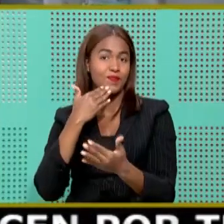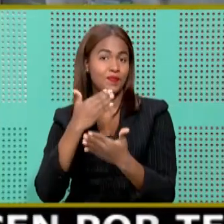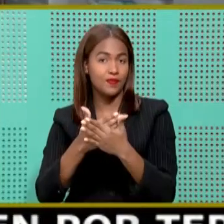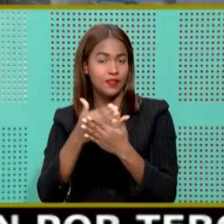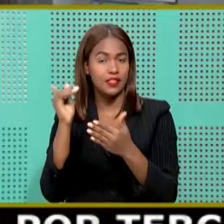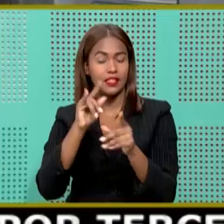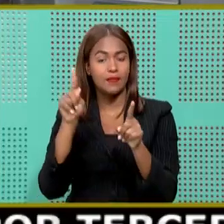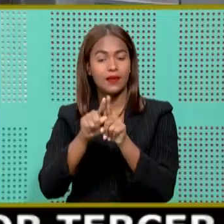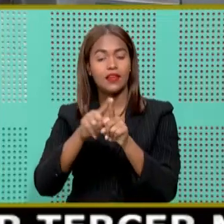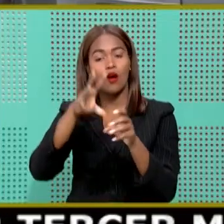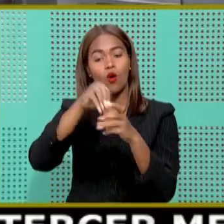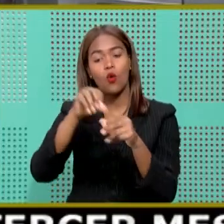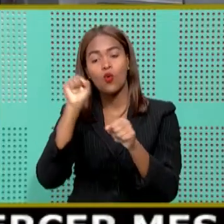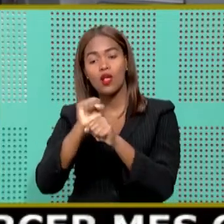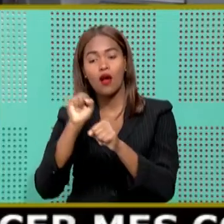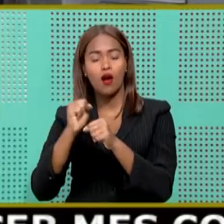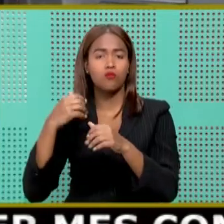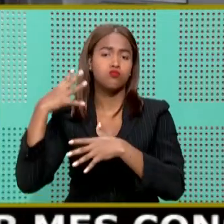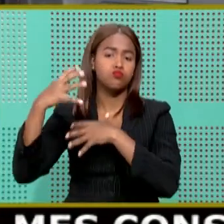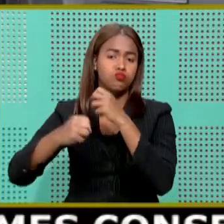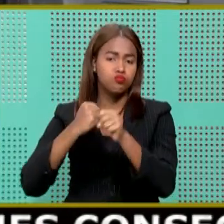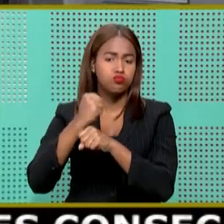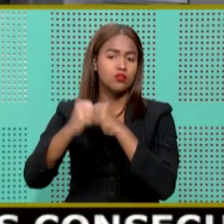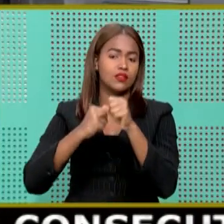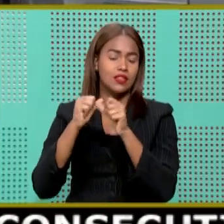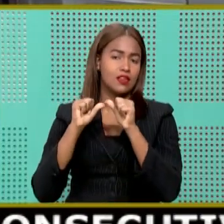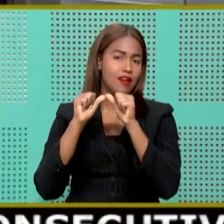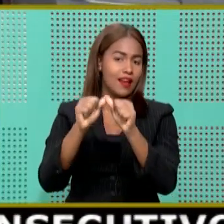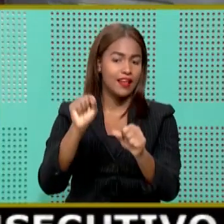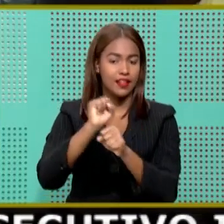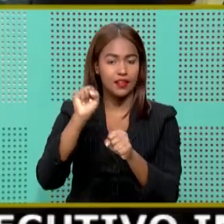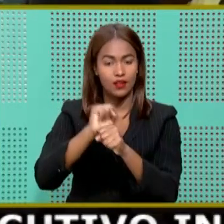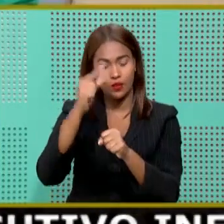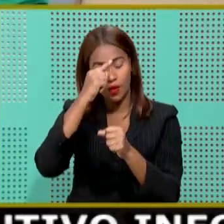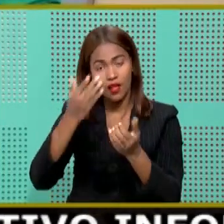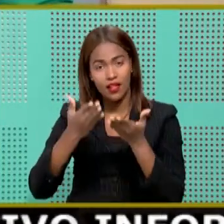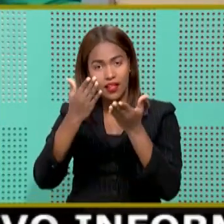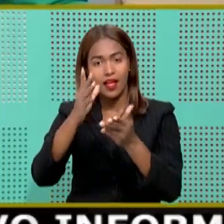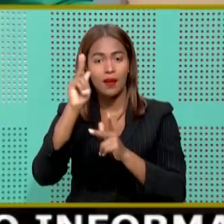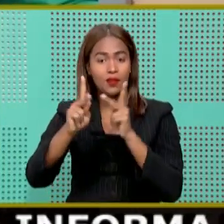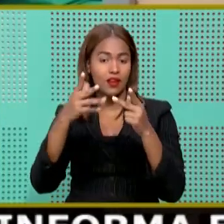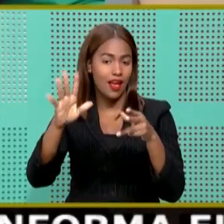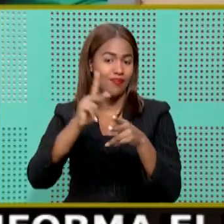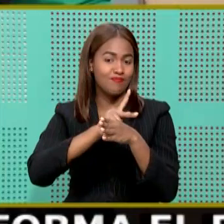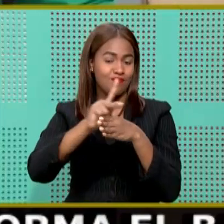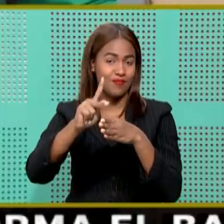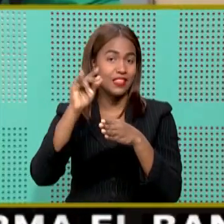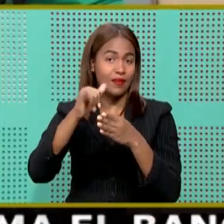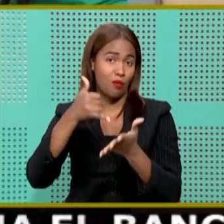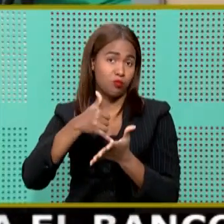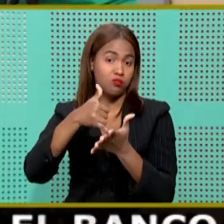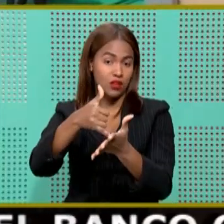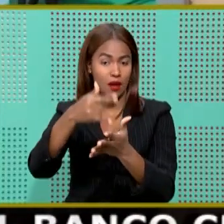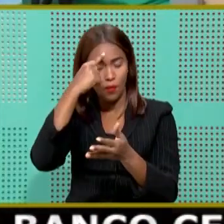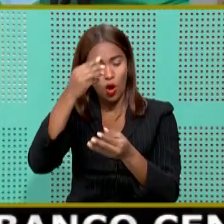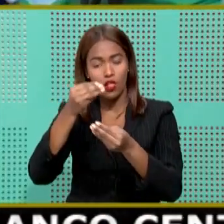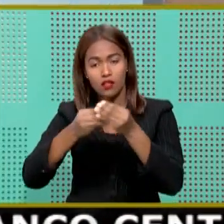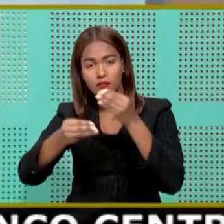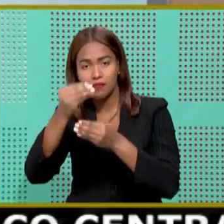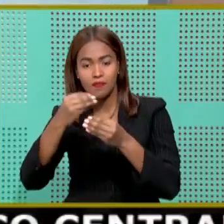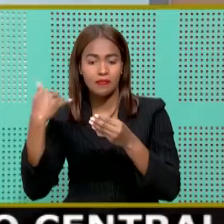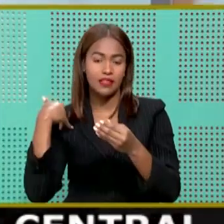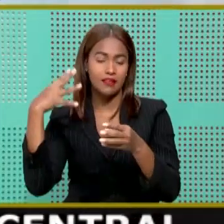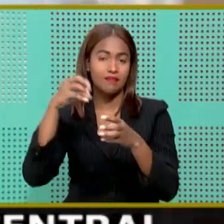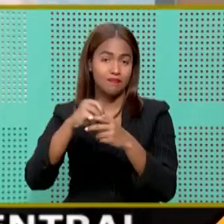inequidad laboral que por años han denunciado y demandado que se reconozca su grado de profesionalización con la retribución económica que